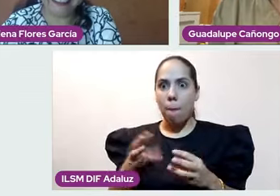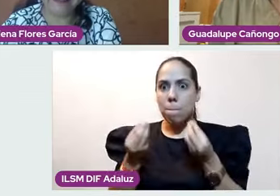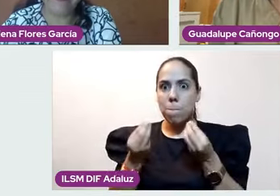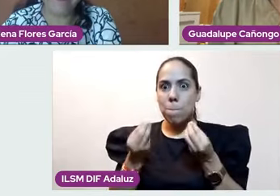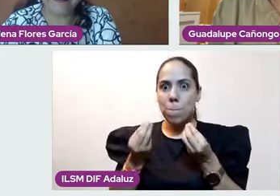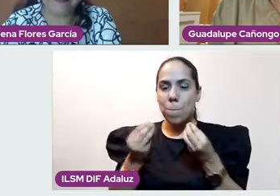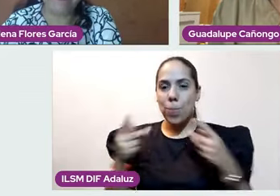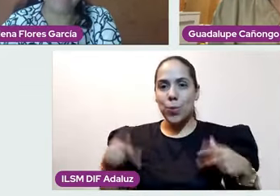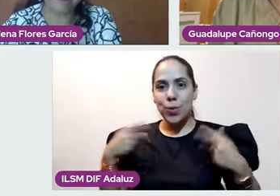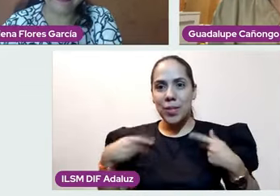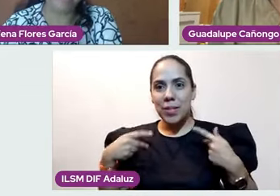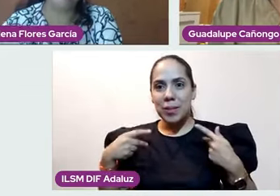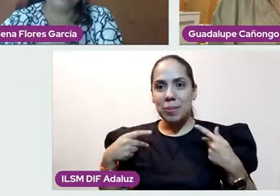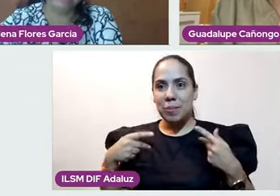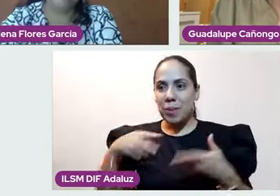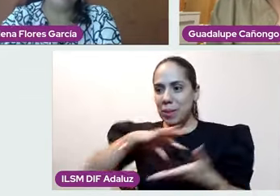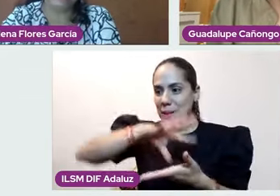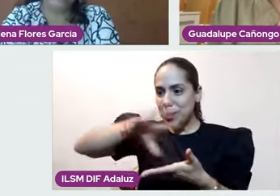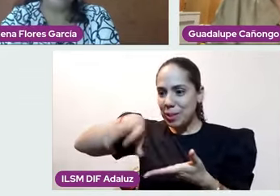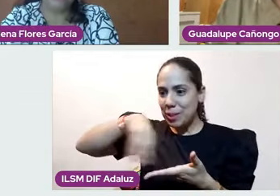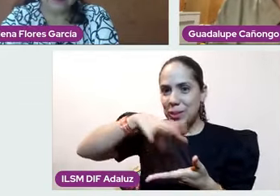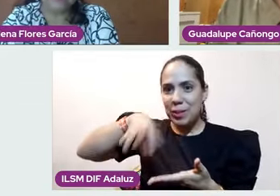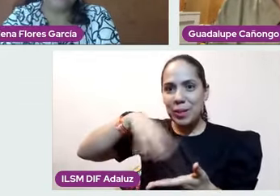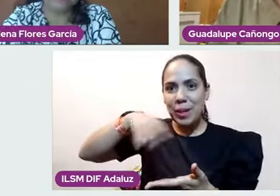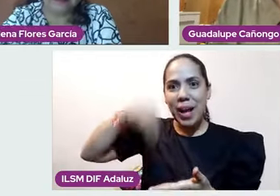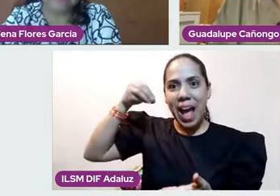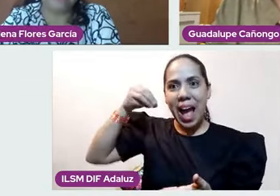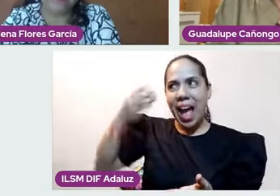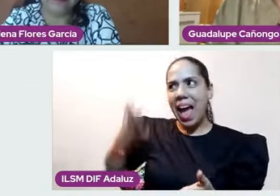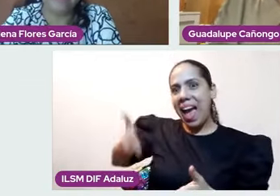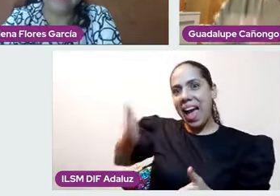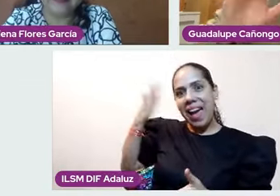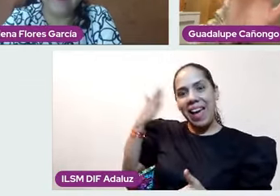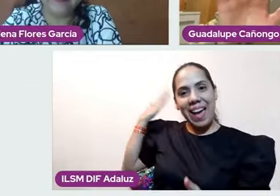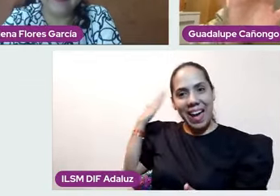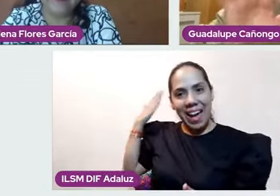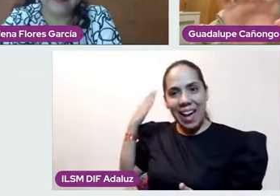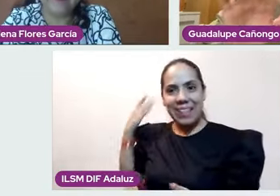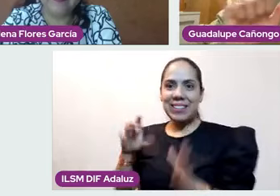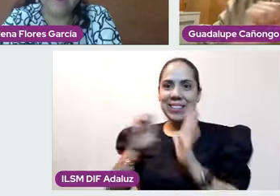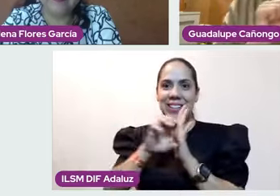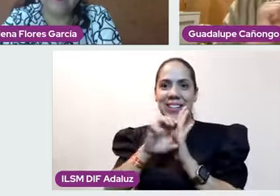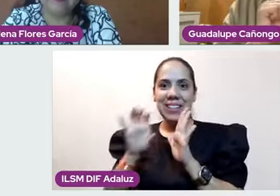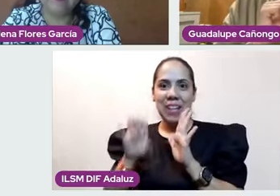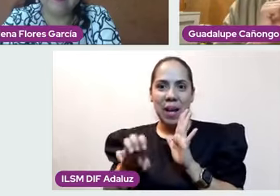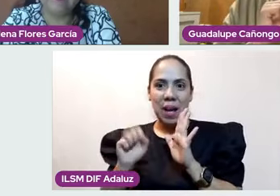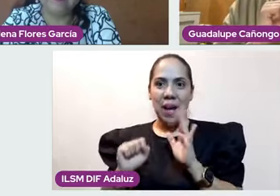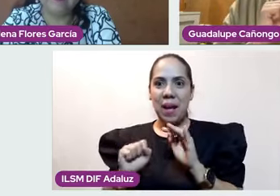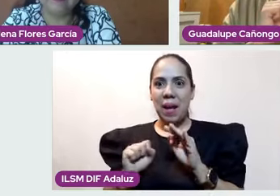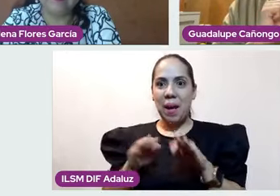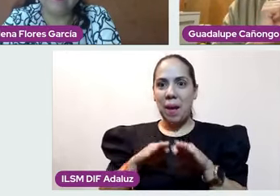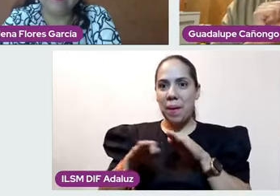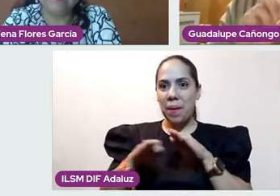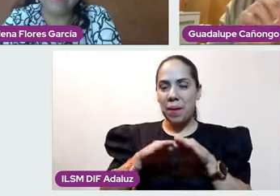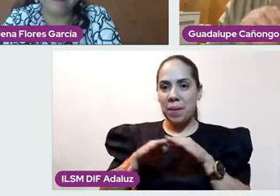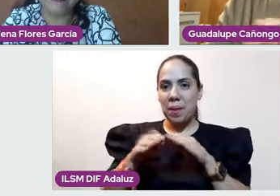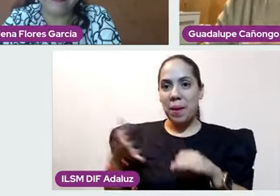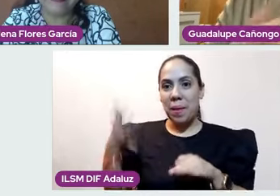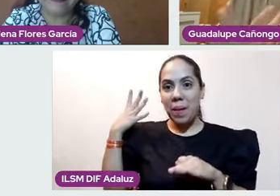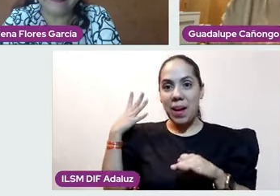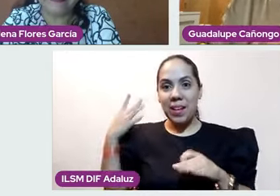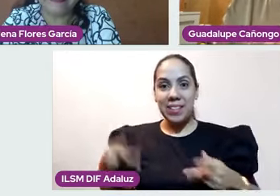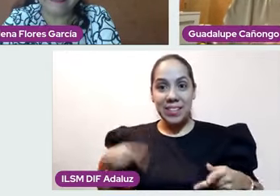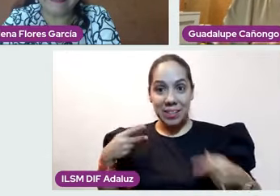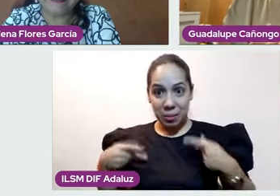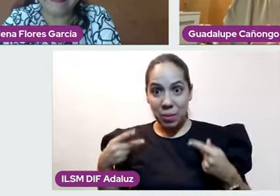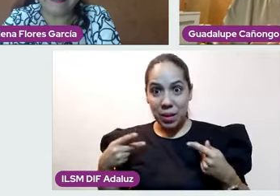a lo mejor a mis excompañeros de trabajo tal o a mis veces. A ver, voy a buscar si aparece su nombre, ¿no? Y voy a buscar.